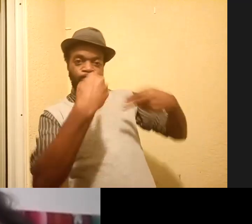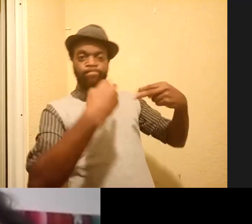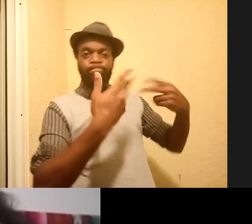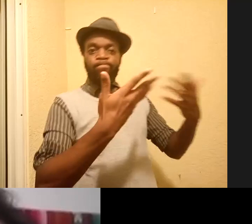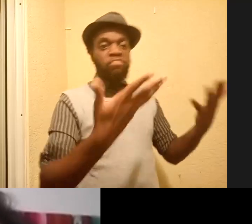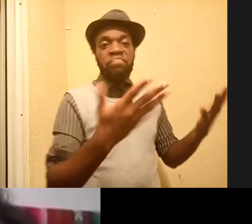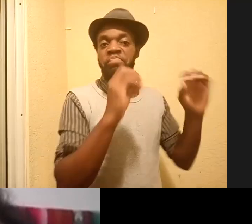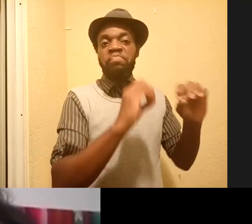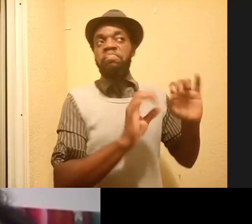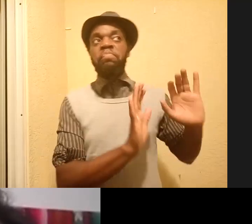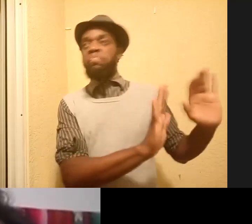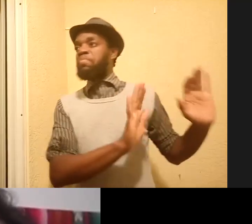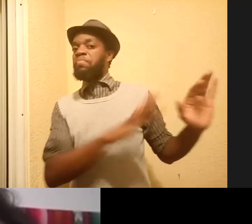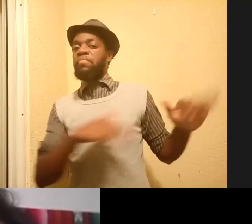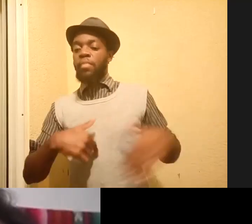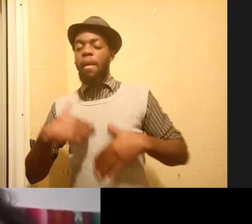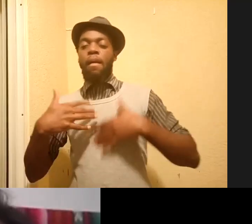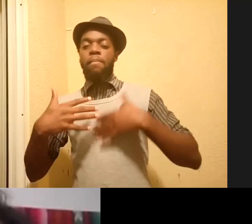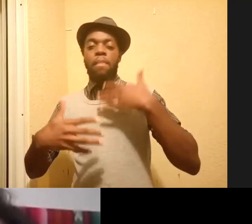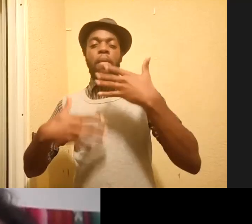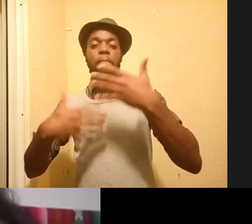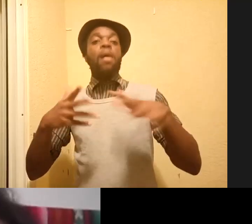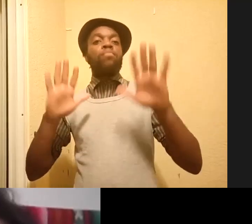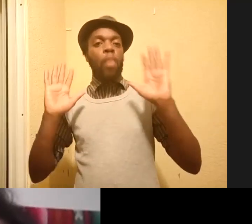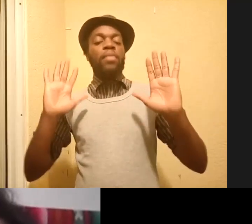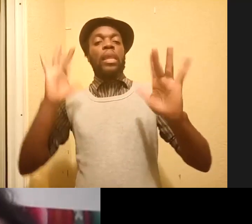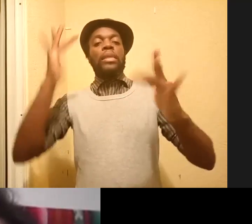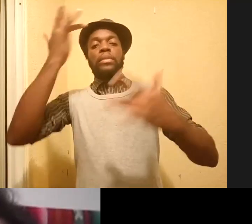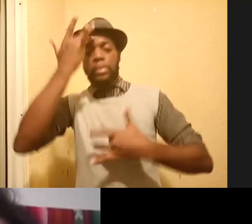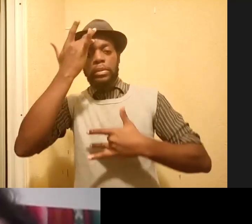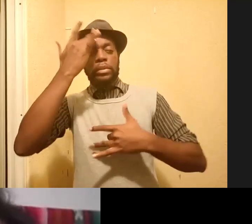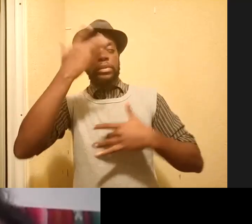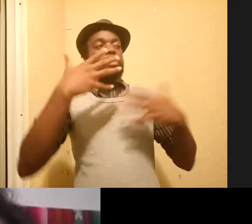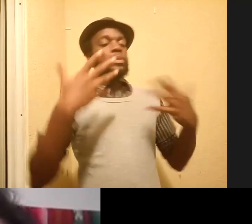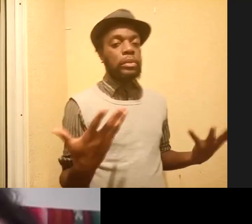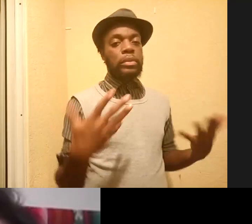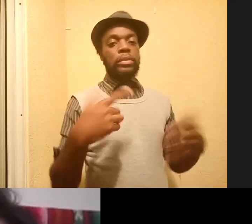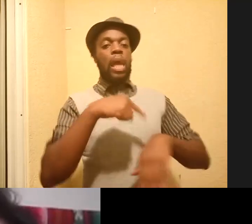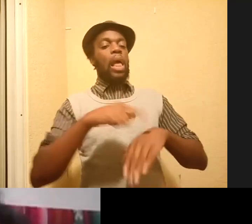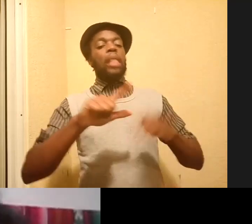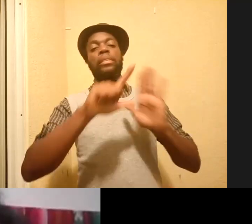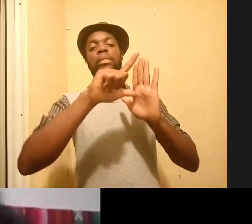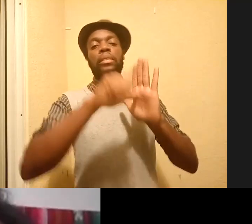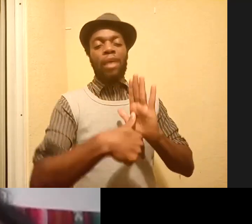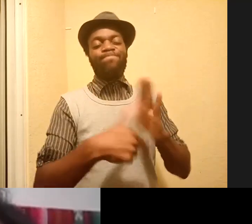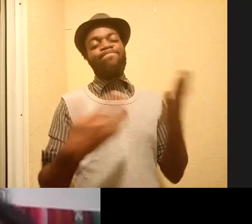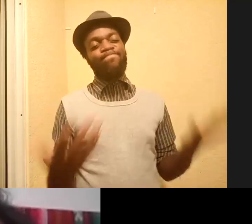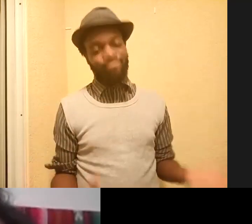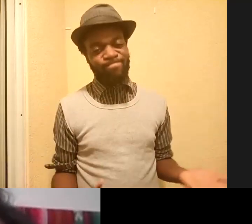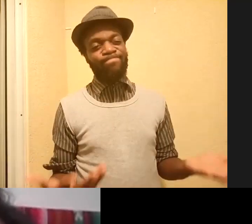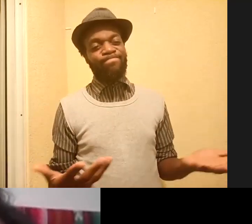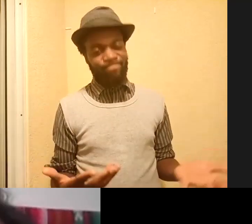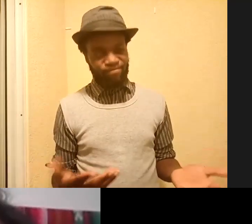la falta de accesibilidad al medio físico o la experticia de los facultativos no puede ser tomada de